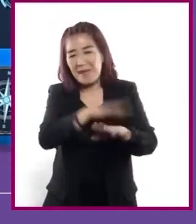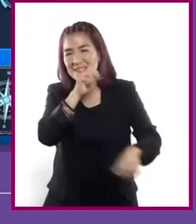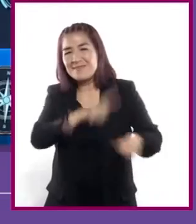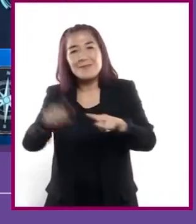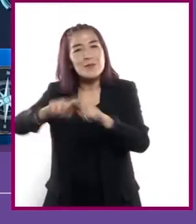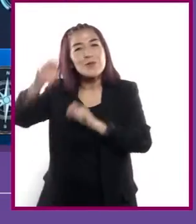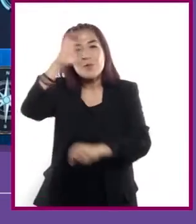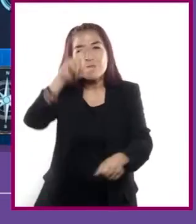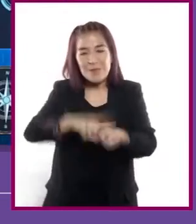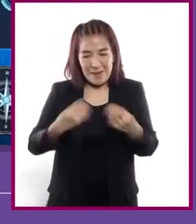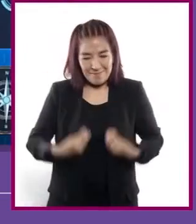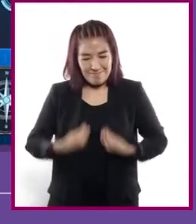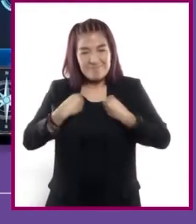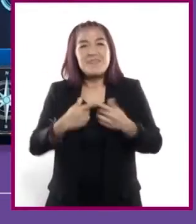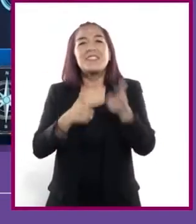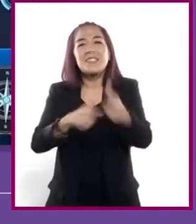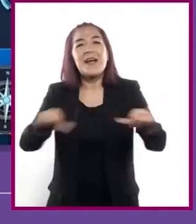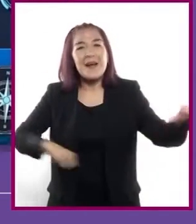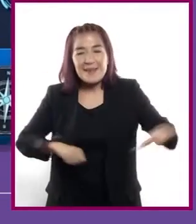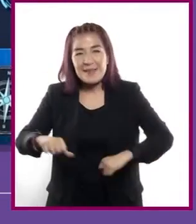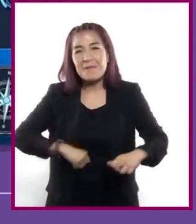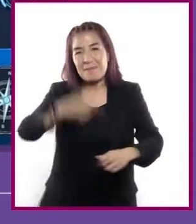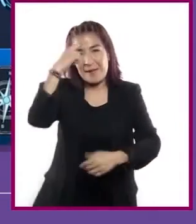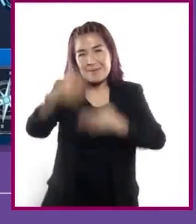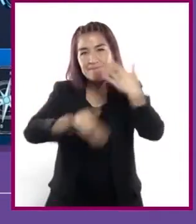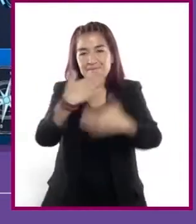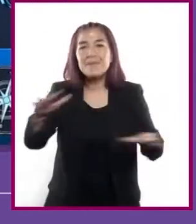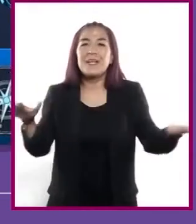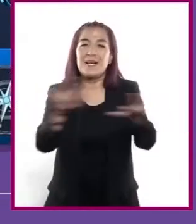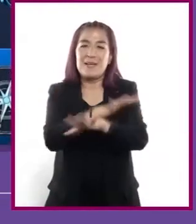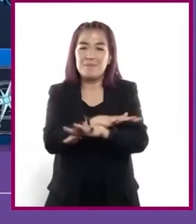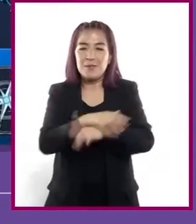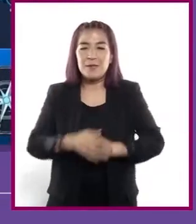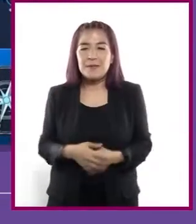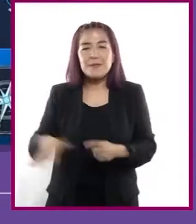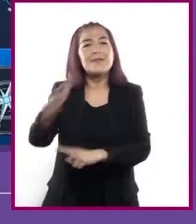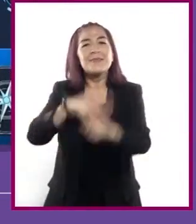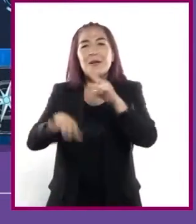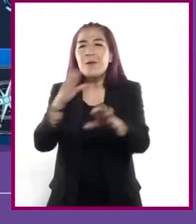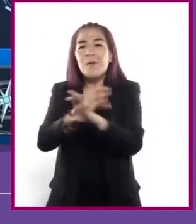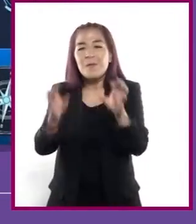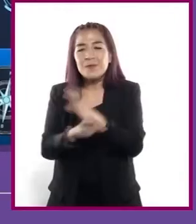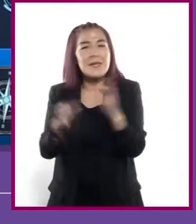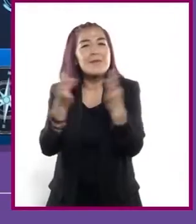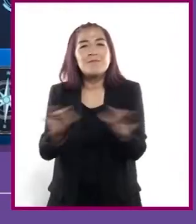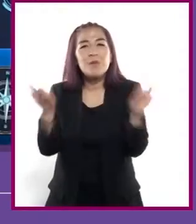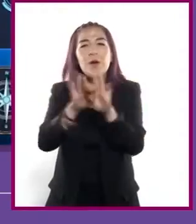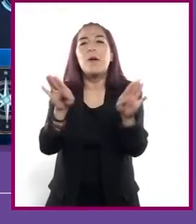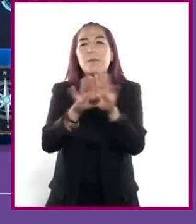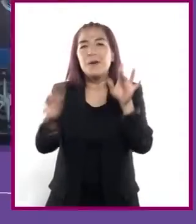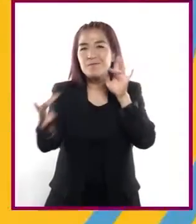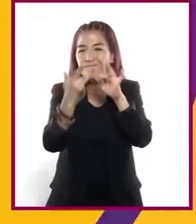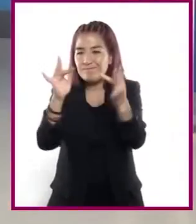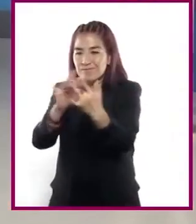vivas, dinámicas, adaptables y promotoras del cambio. Su riqueza crece con el contacto de las